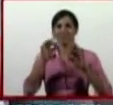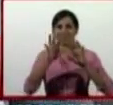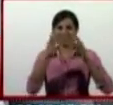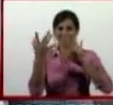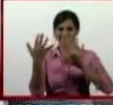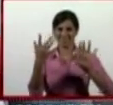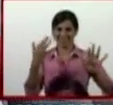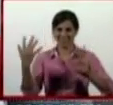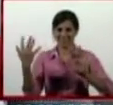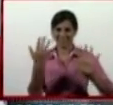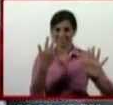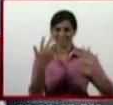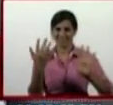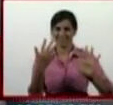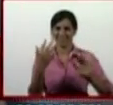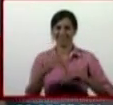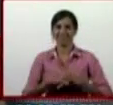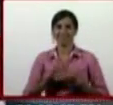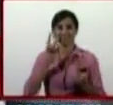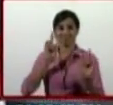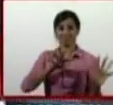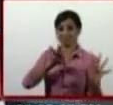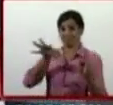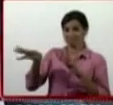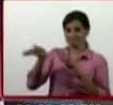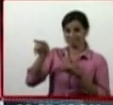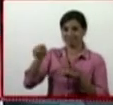Ahí está, te está viendo todo el mundo.